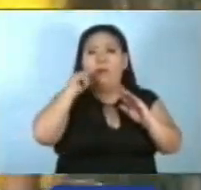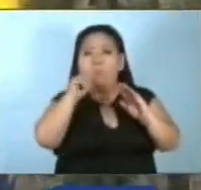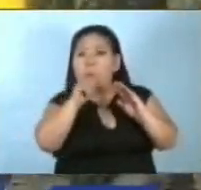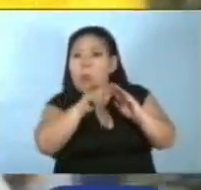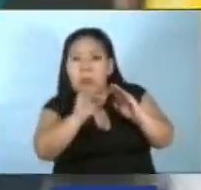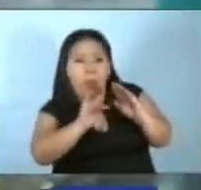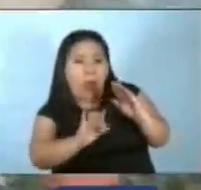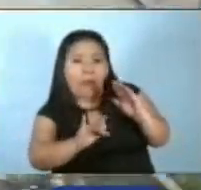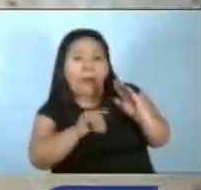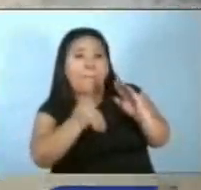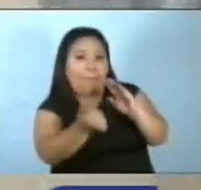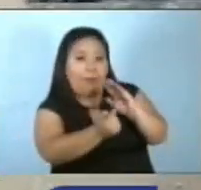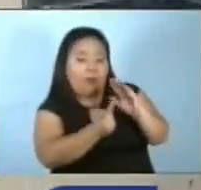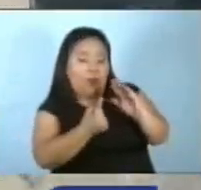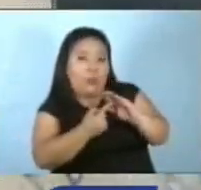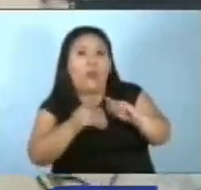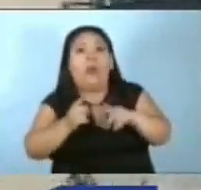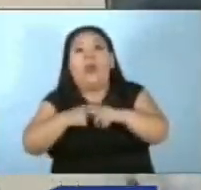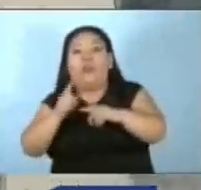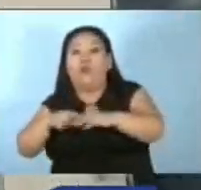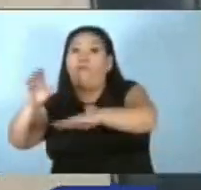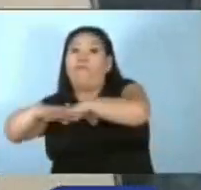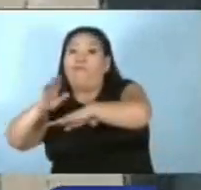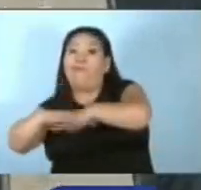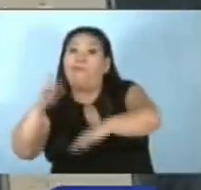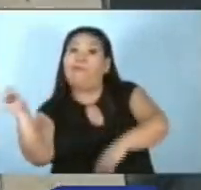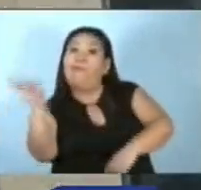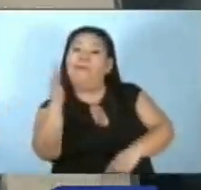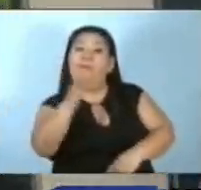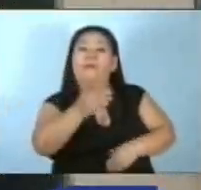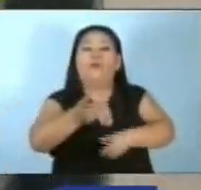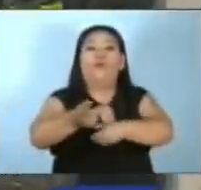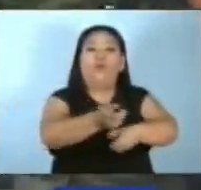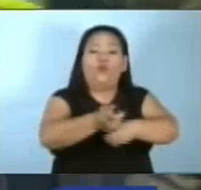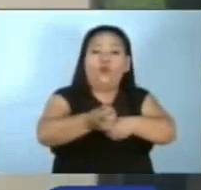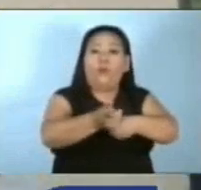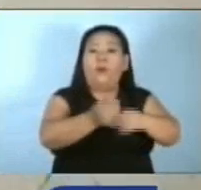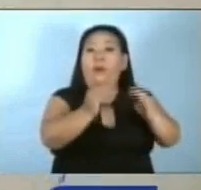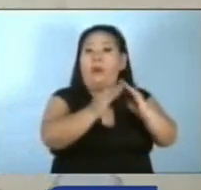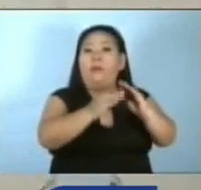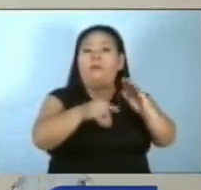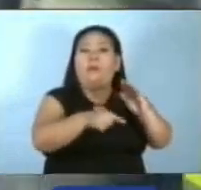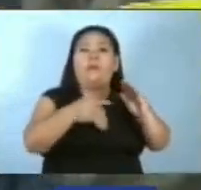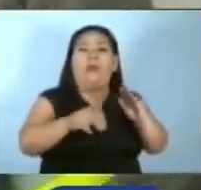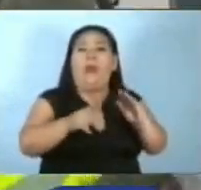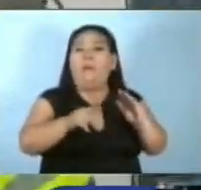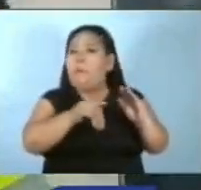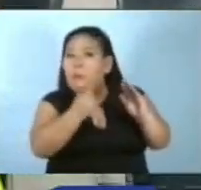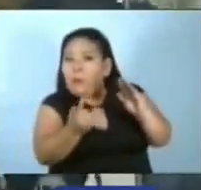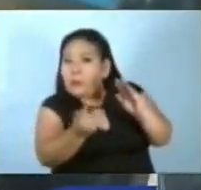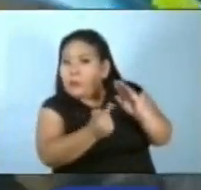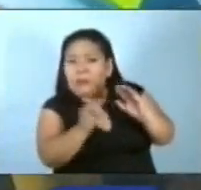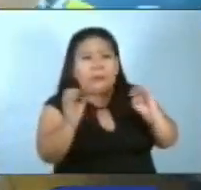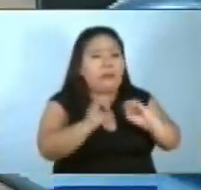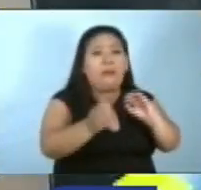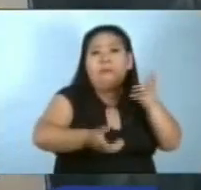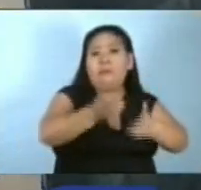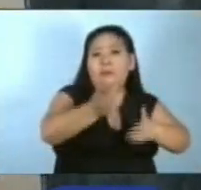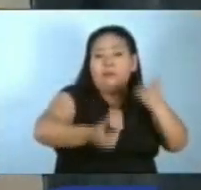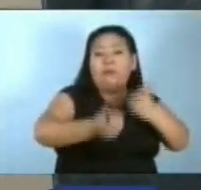5 recién nacidos. Luego, con intención, 5 recién nacidos en diferentes circunstancias.